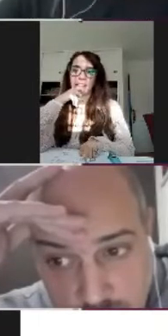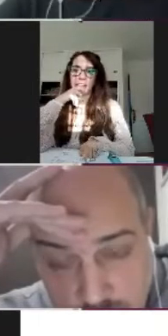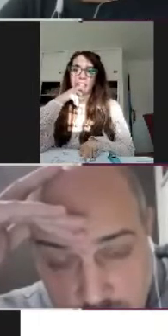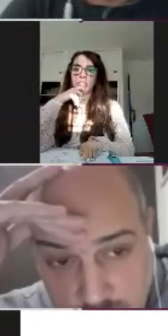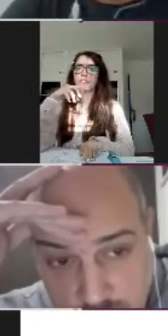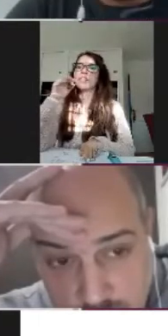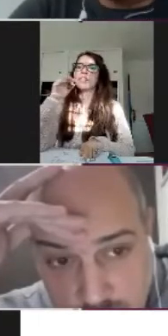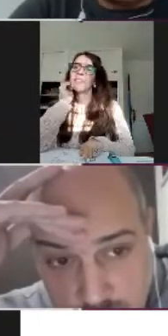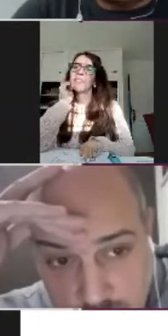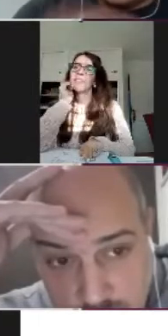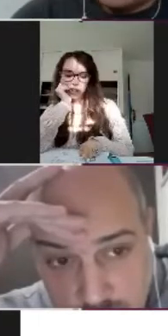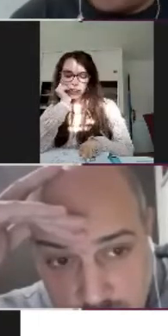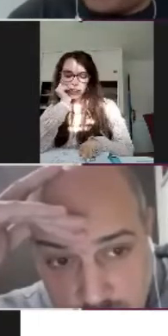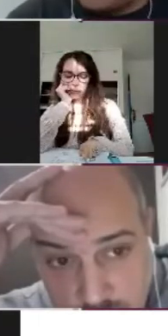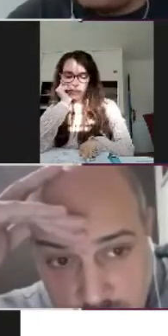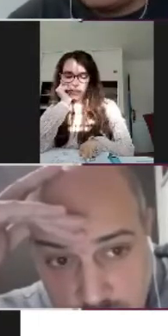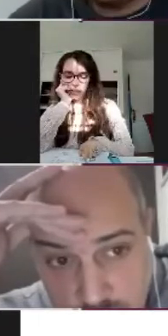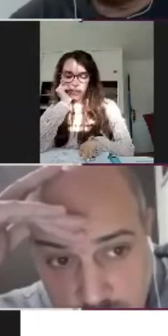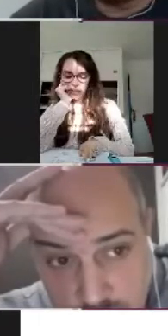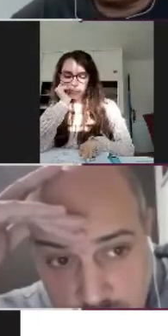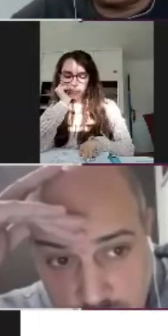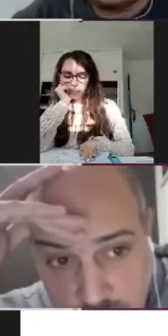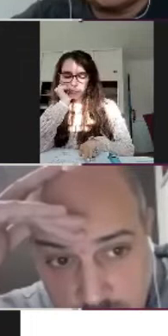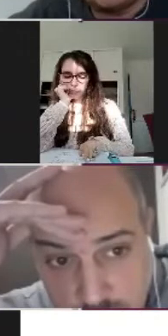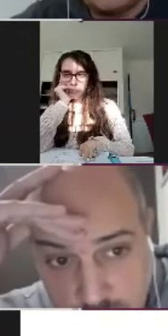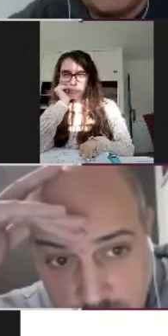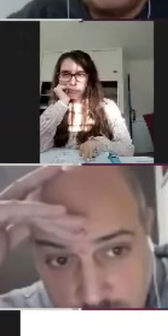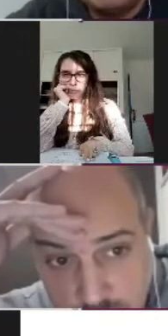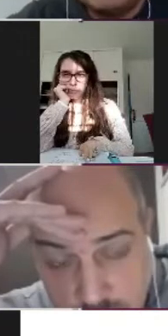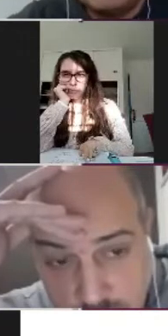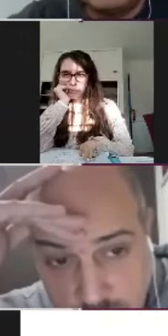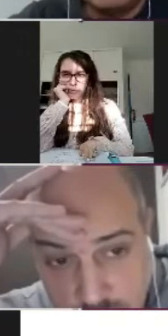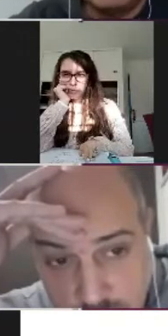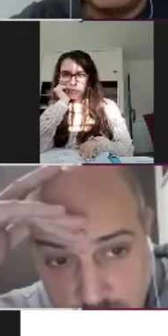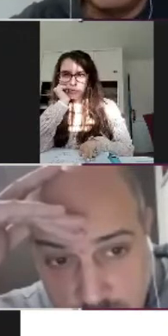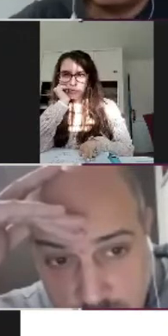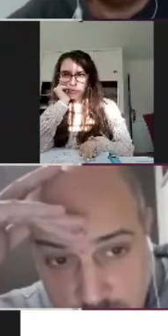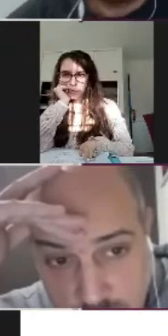Sí. Bueno, Entonces, el entonces el 81 81, es ¿cómo 7. sería el 81?